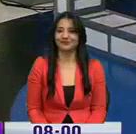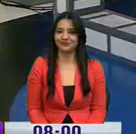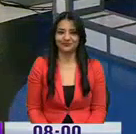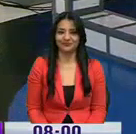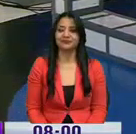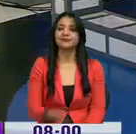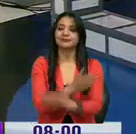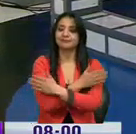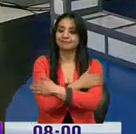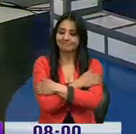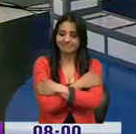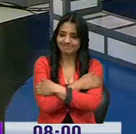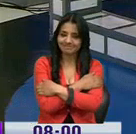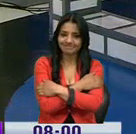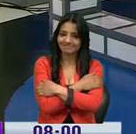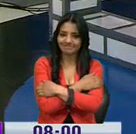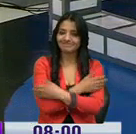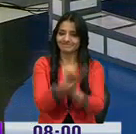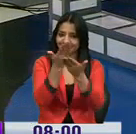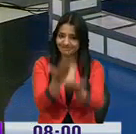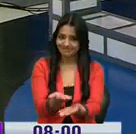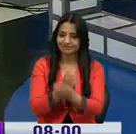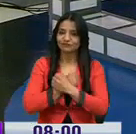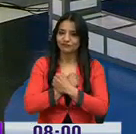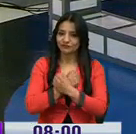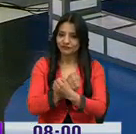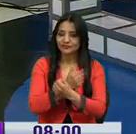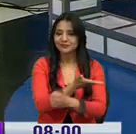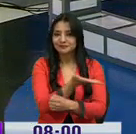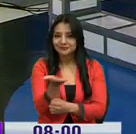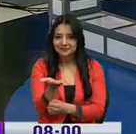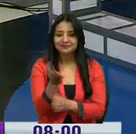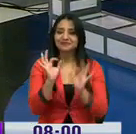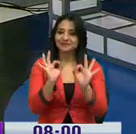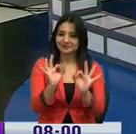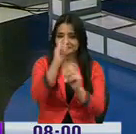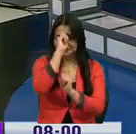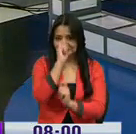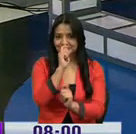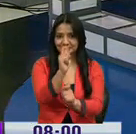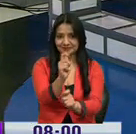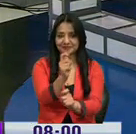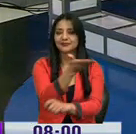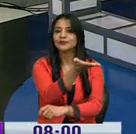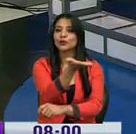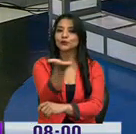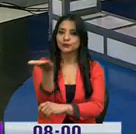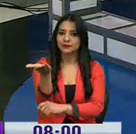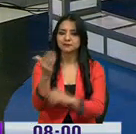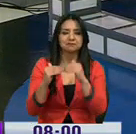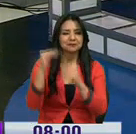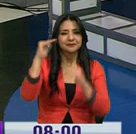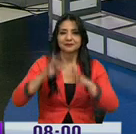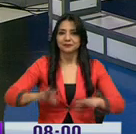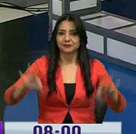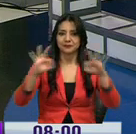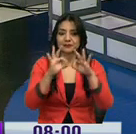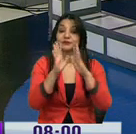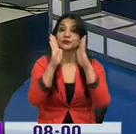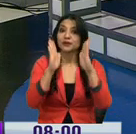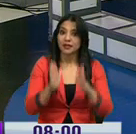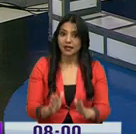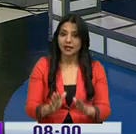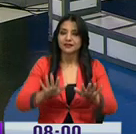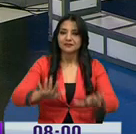Es un abrazo efusivo, grande, cariñoso, lleno de admiración y respeto a ustedes, fundamentalmente ciudadanos de